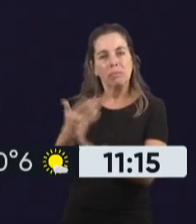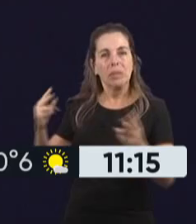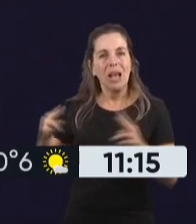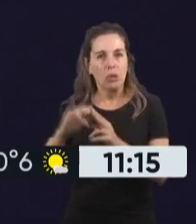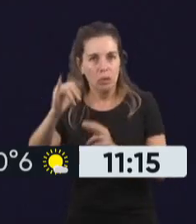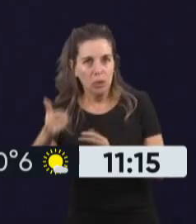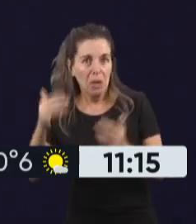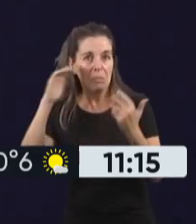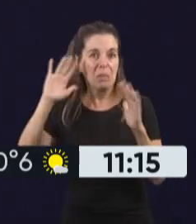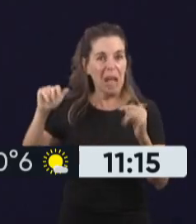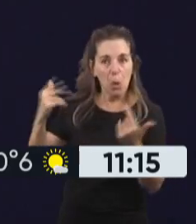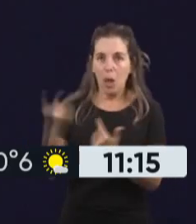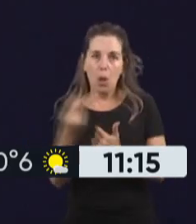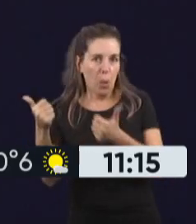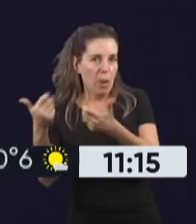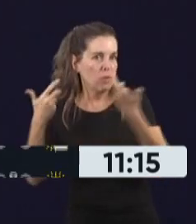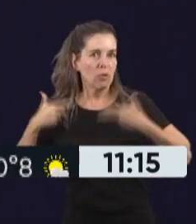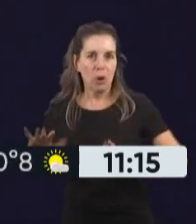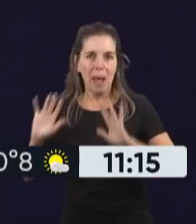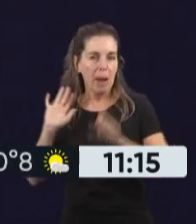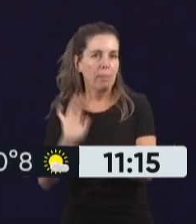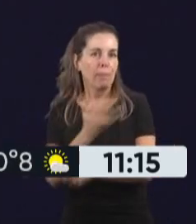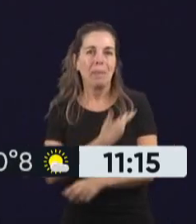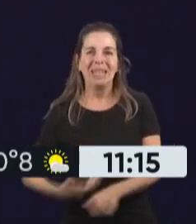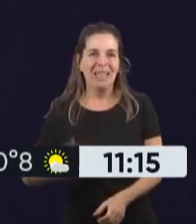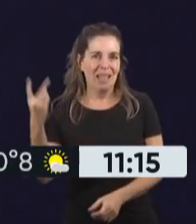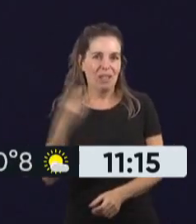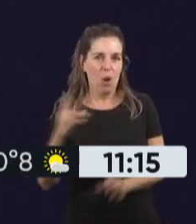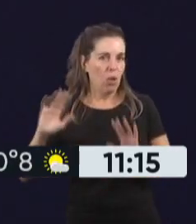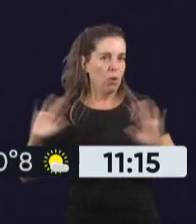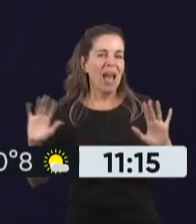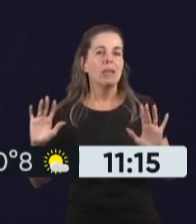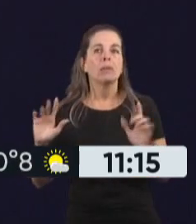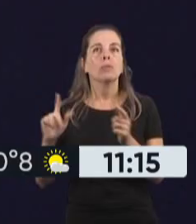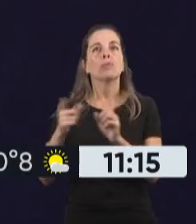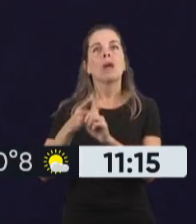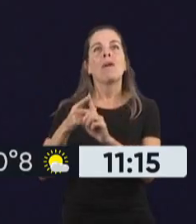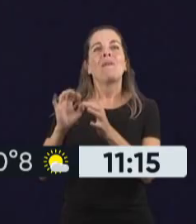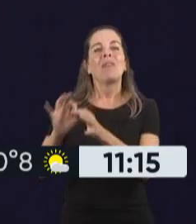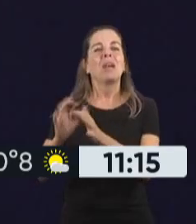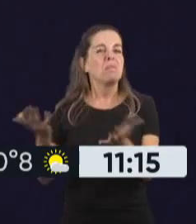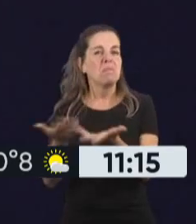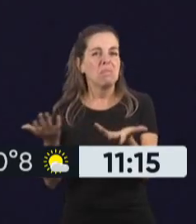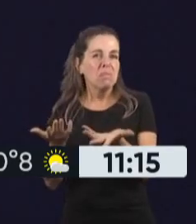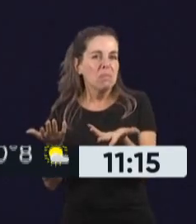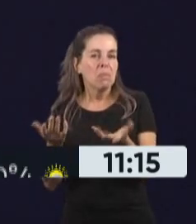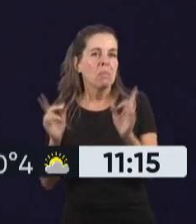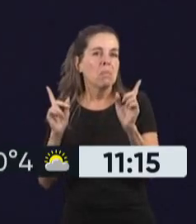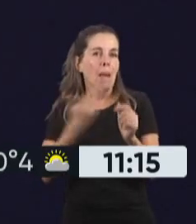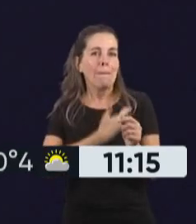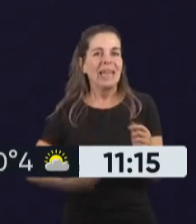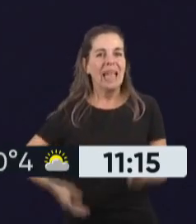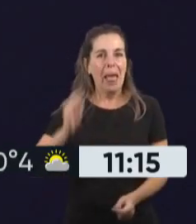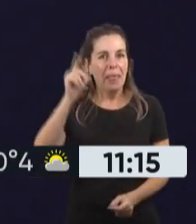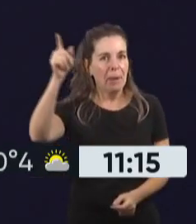dos presidentes de dos naciones y no hay mucho más para decir, digamos, todo lo que el presidente Lula